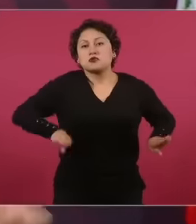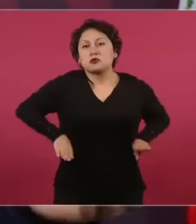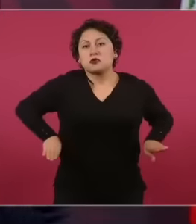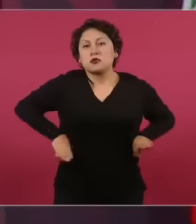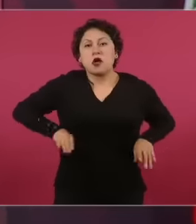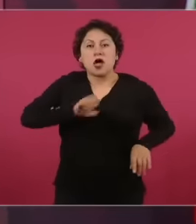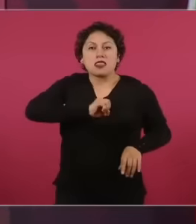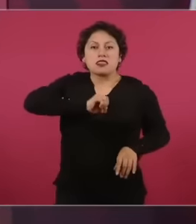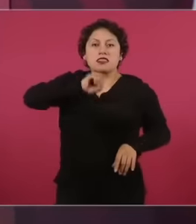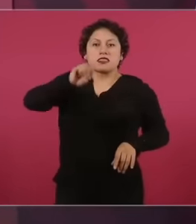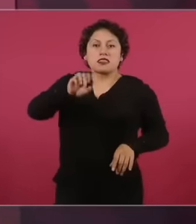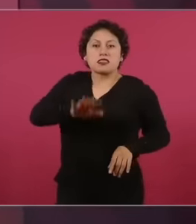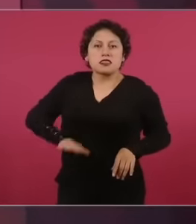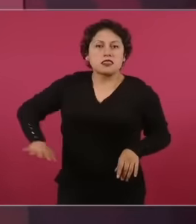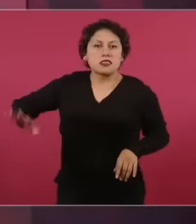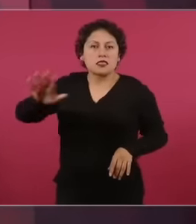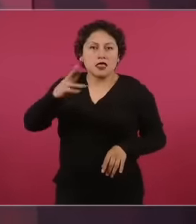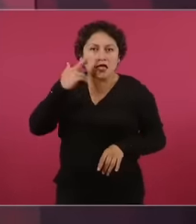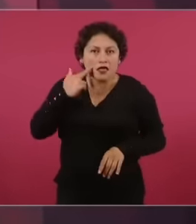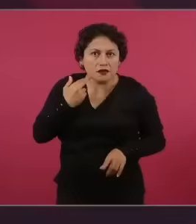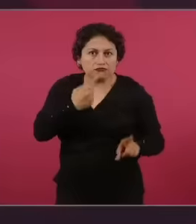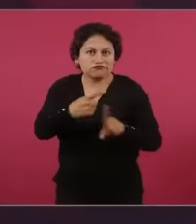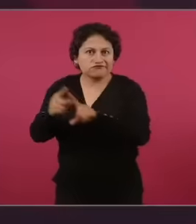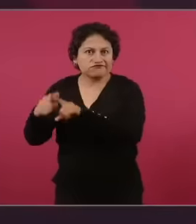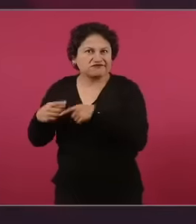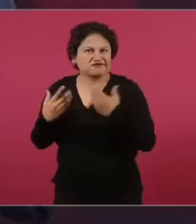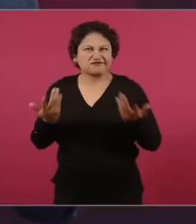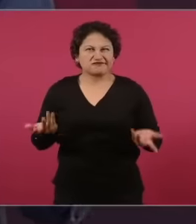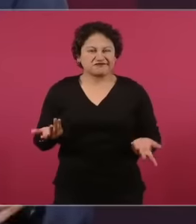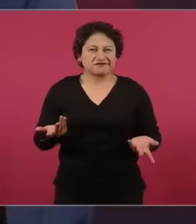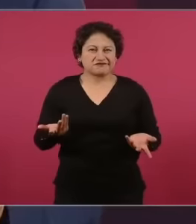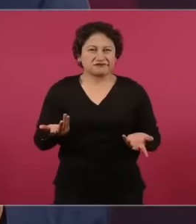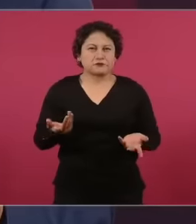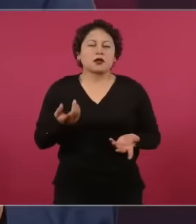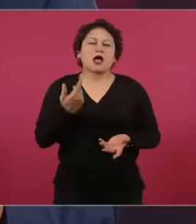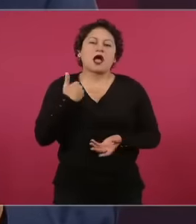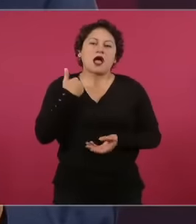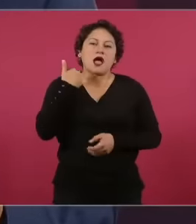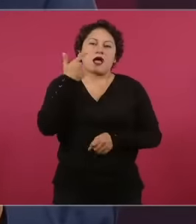Entonces, bueno, es entendible, pero